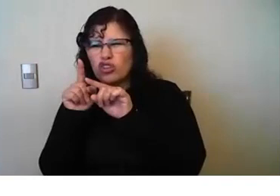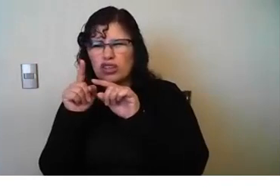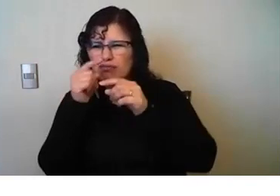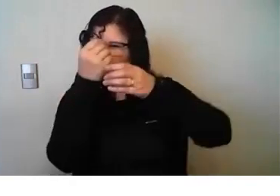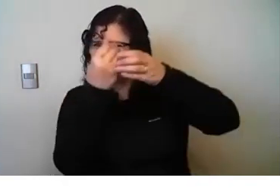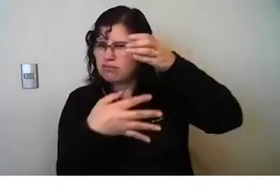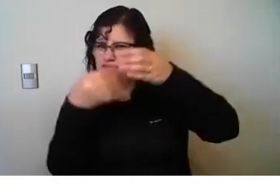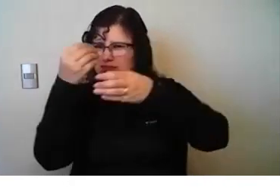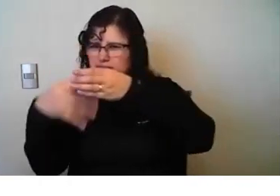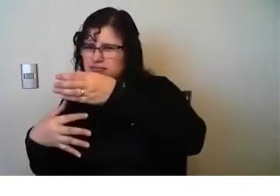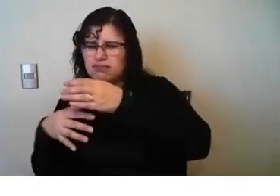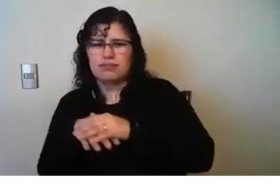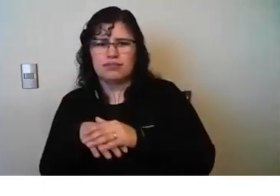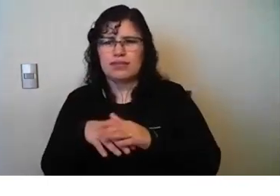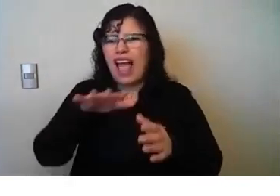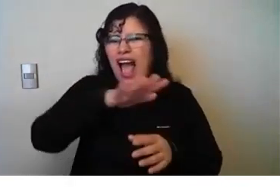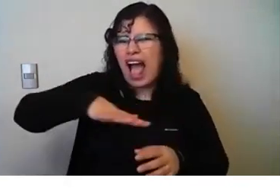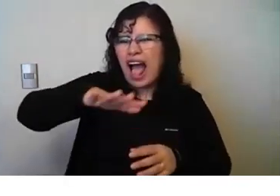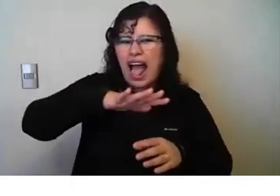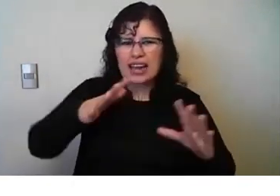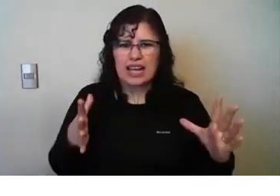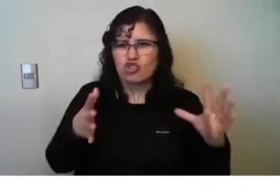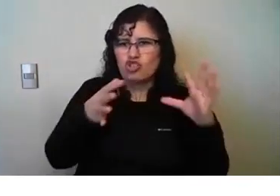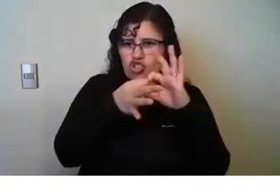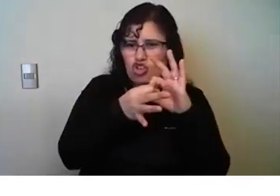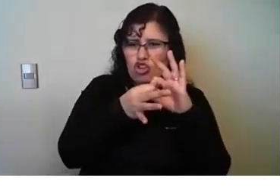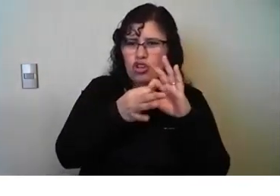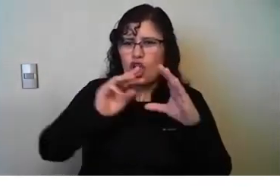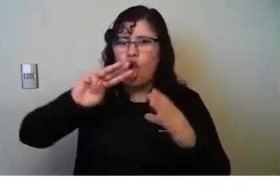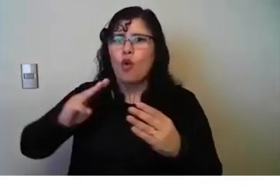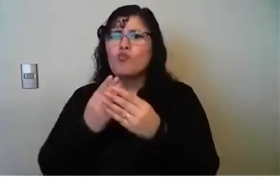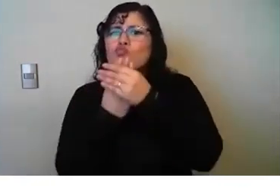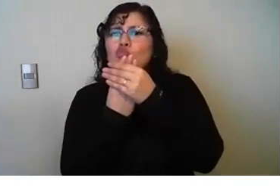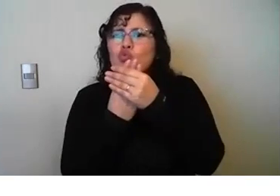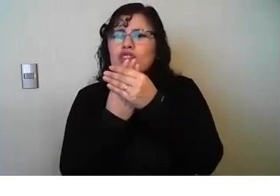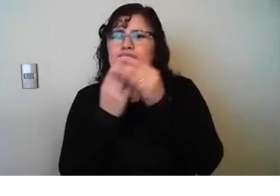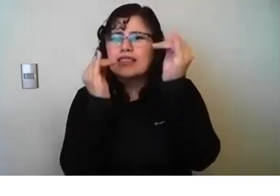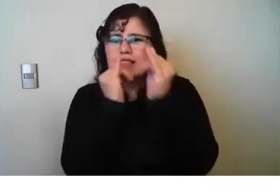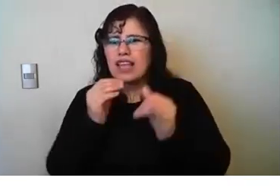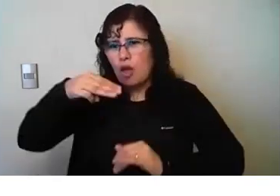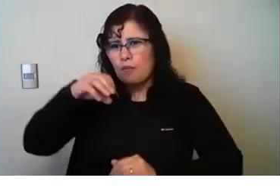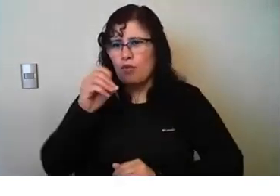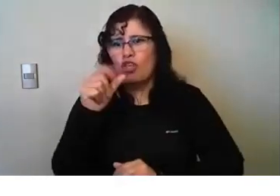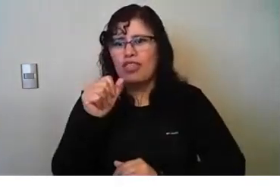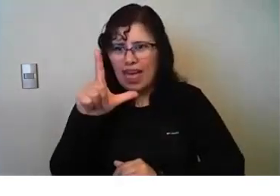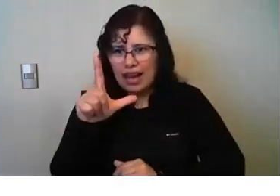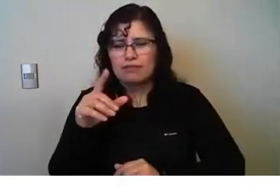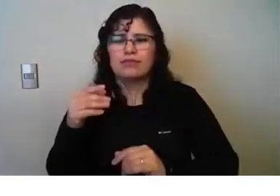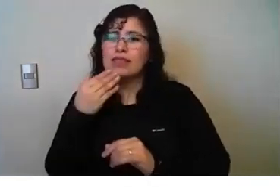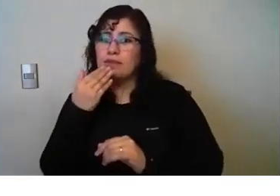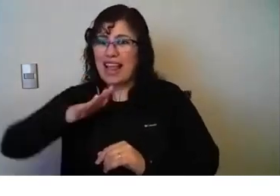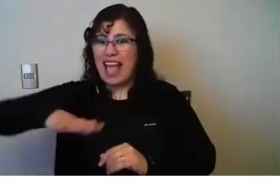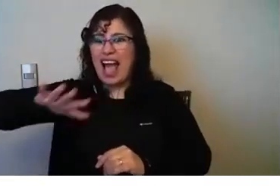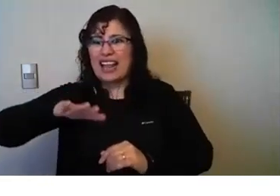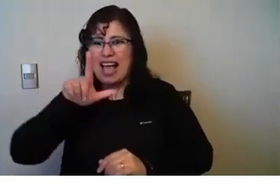habla de áreas de asociaciones multimodales y además áreas límbicas,